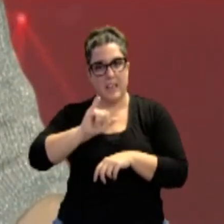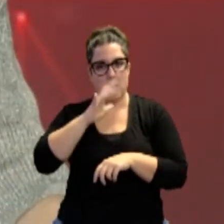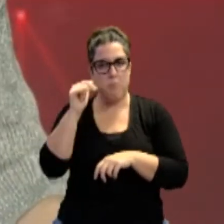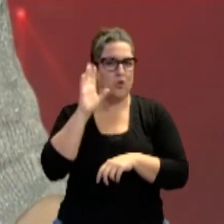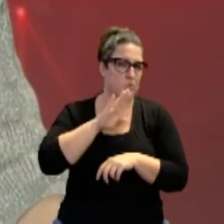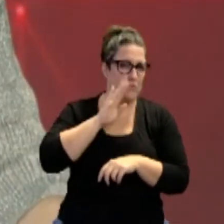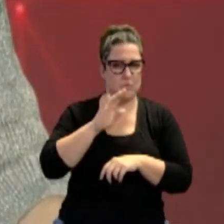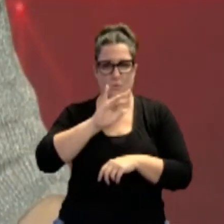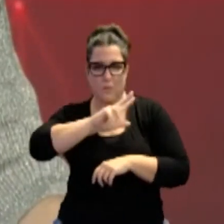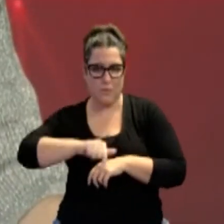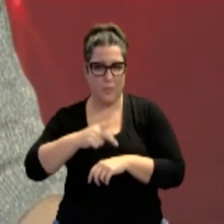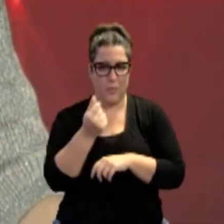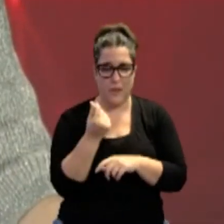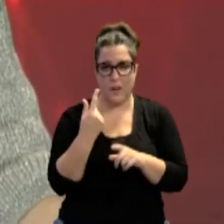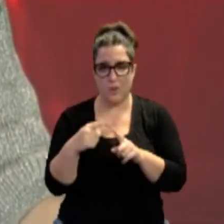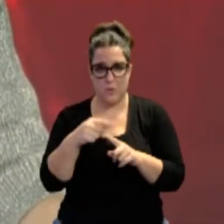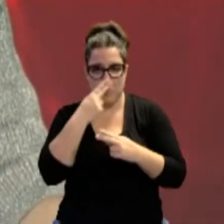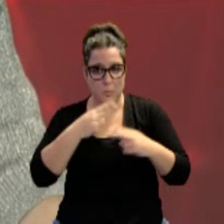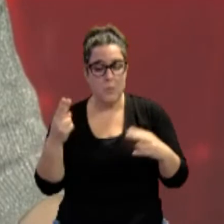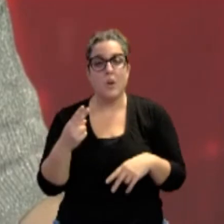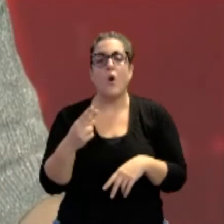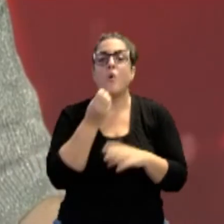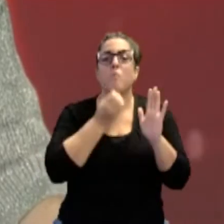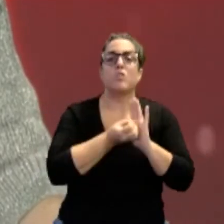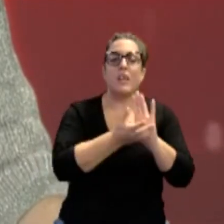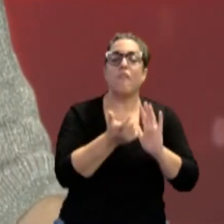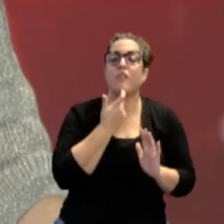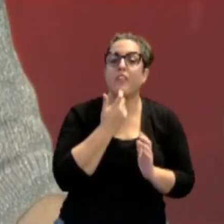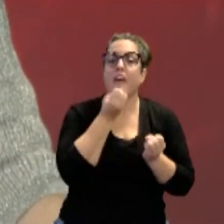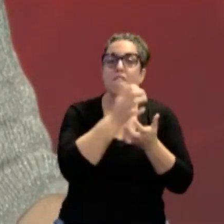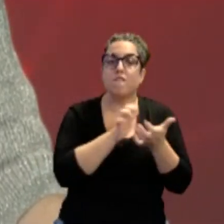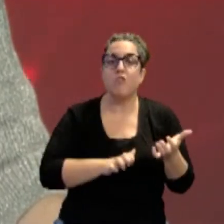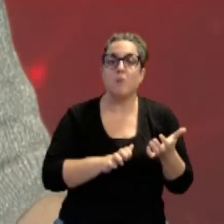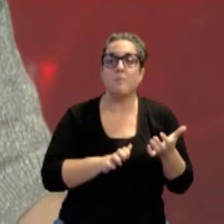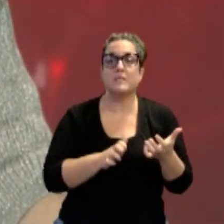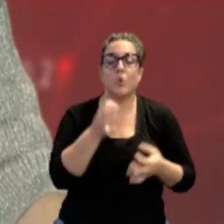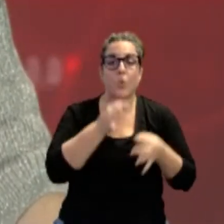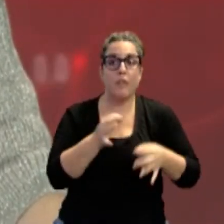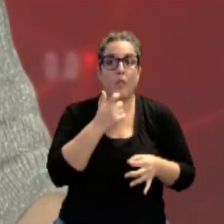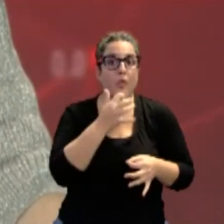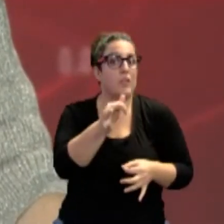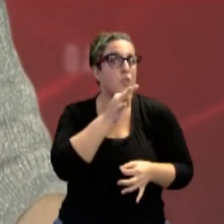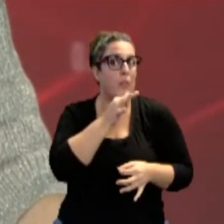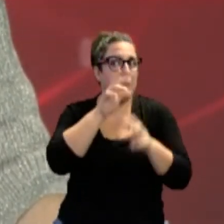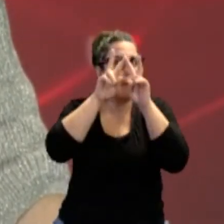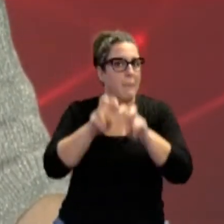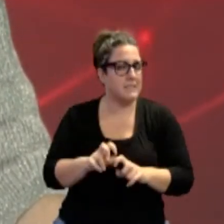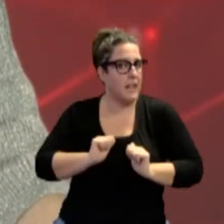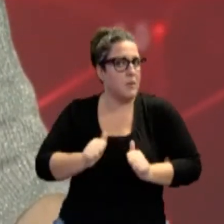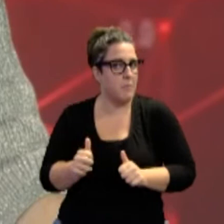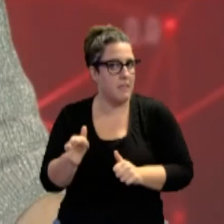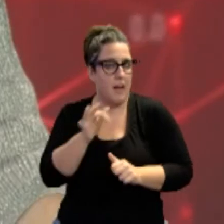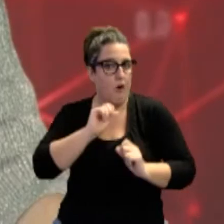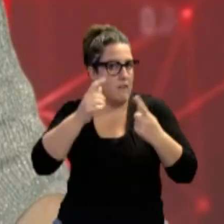de fondos públicos. El portavoz del Gobierno de Navarra insiste en que los informes jurídicos del Ejecutivo hablan de que aún no está investigado oficialmente. Además,